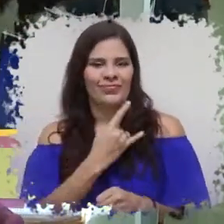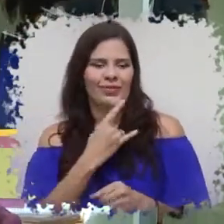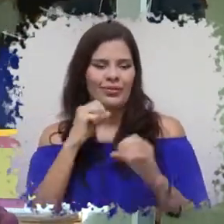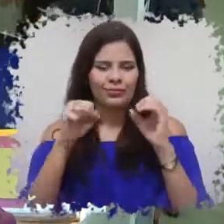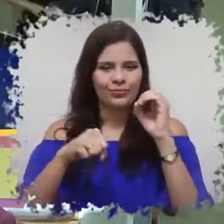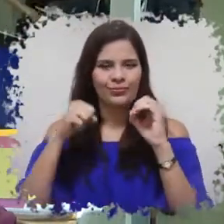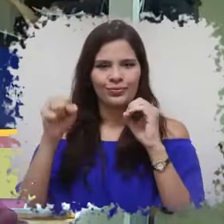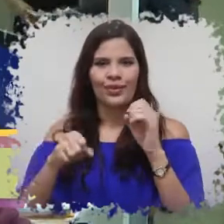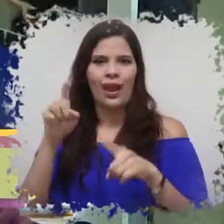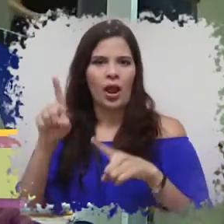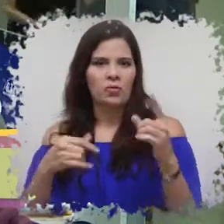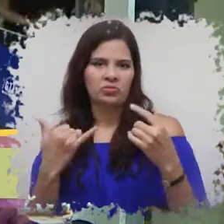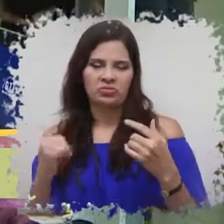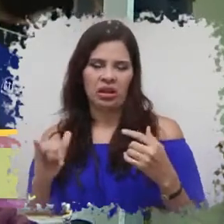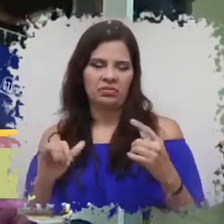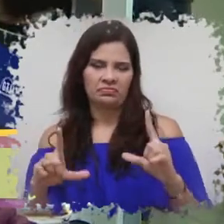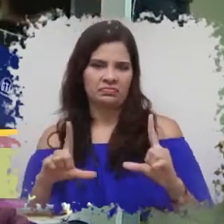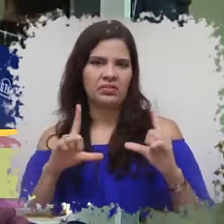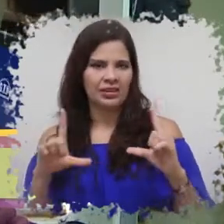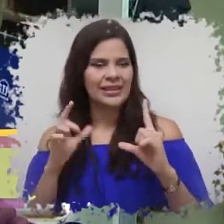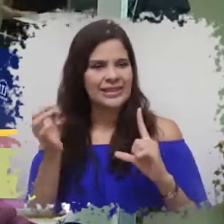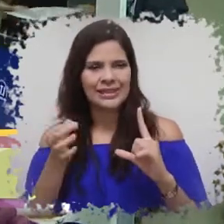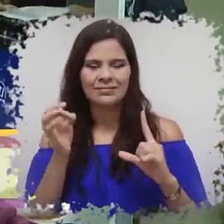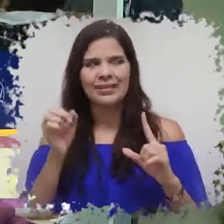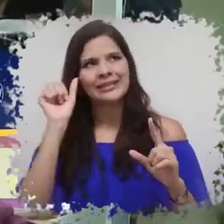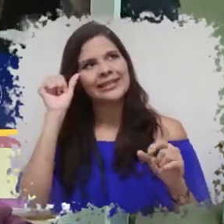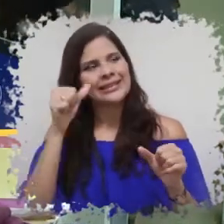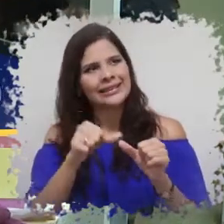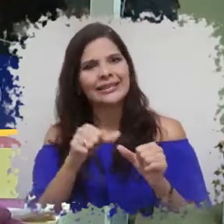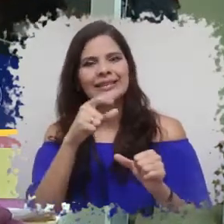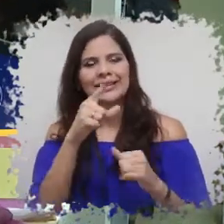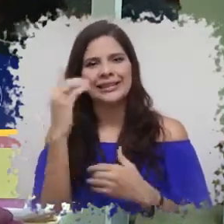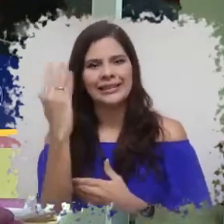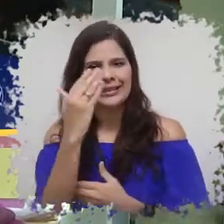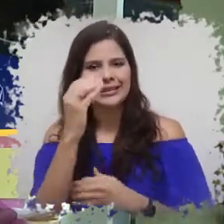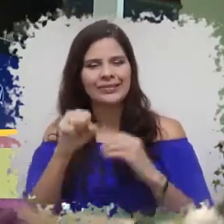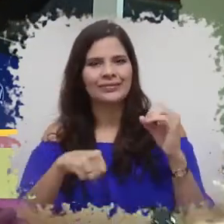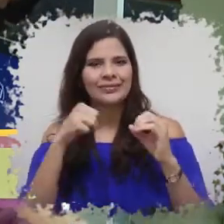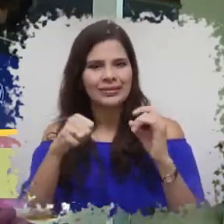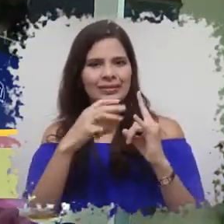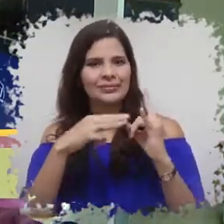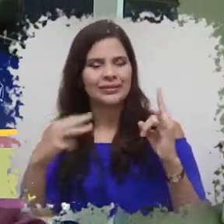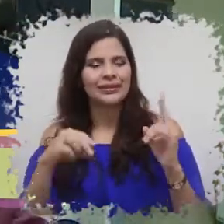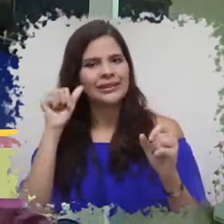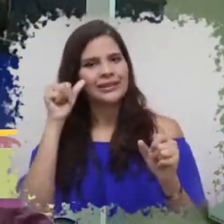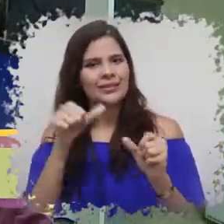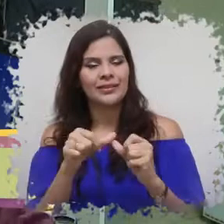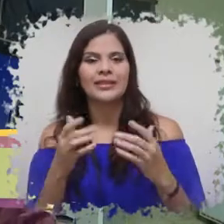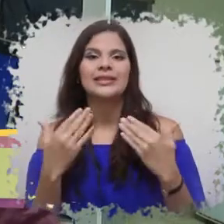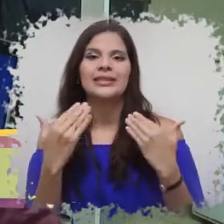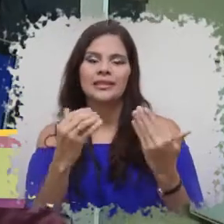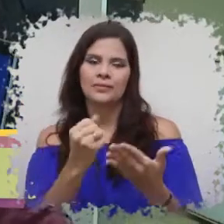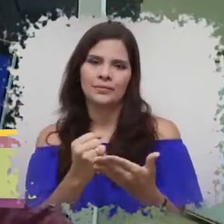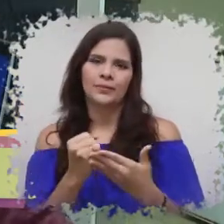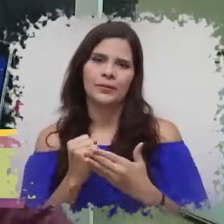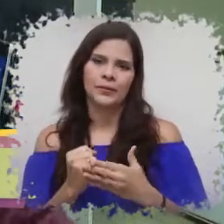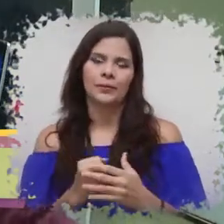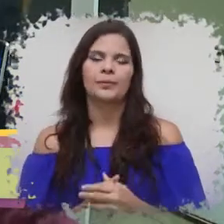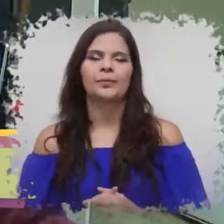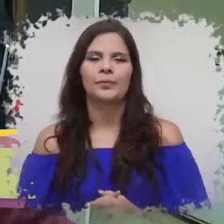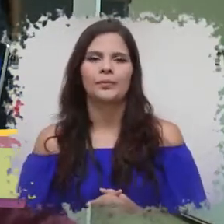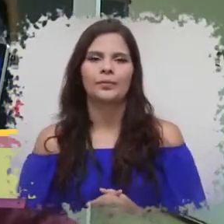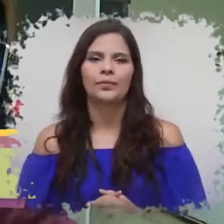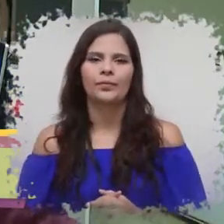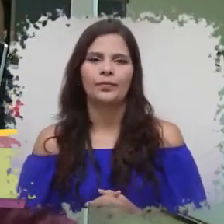a la universidad. Igual creo que la mayoría de egresados siempre tenemos que ver algo con el programa de cine o con la universidad.